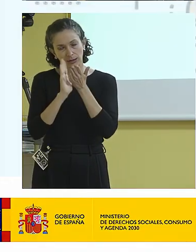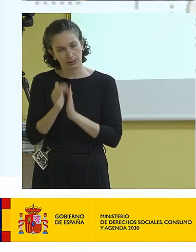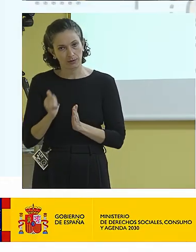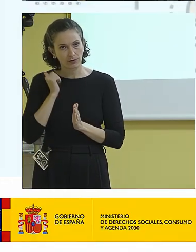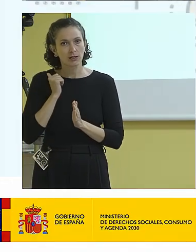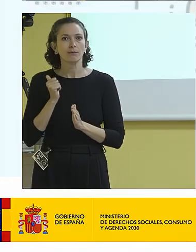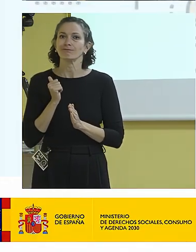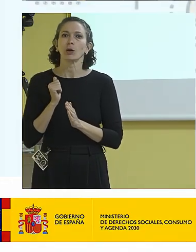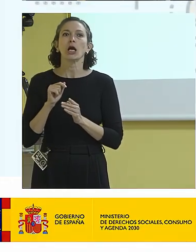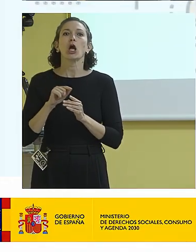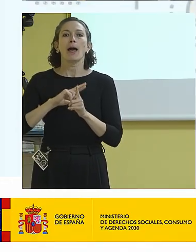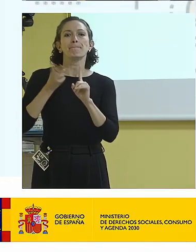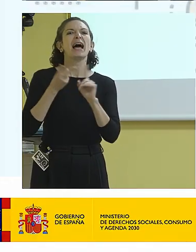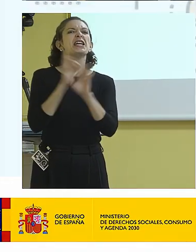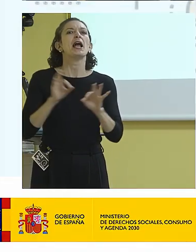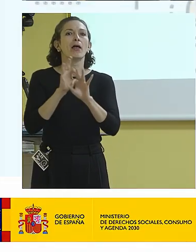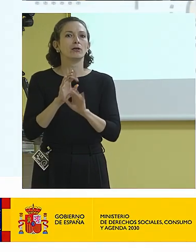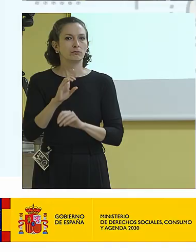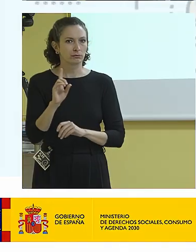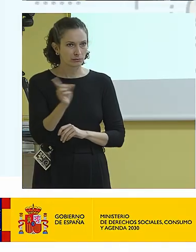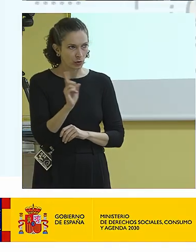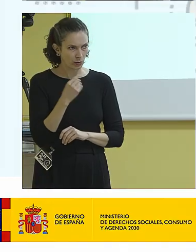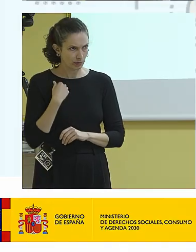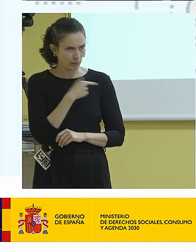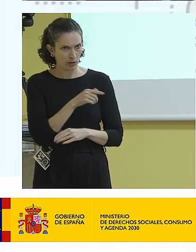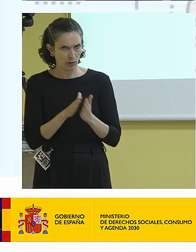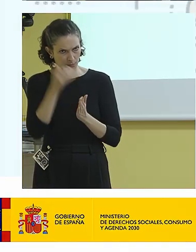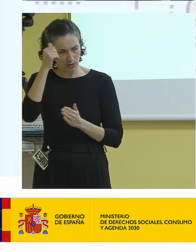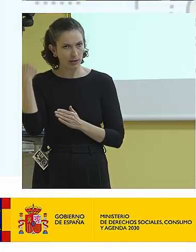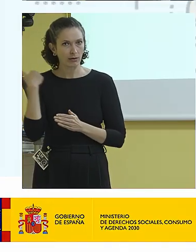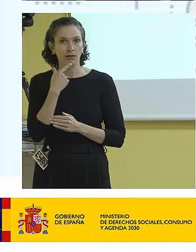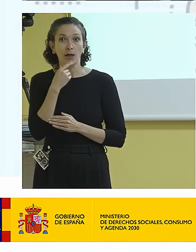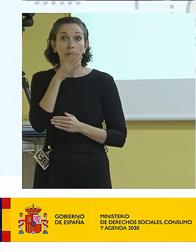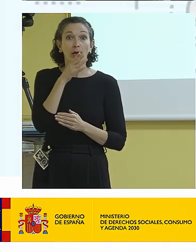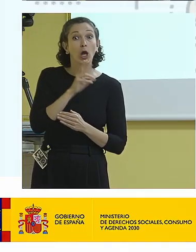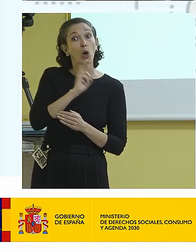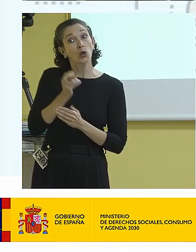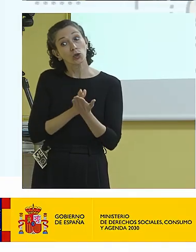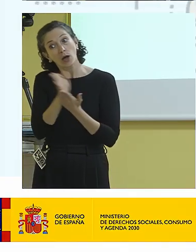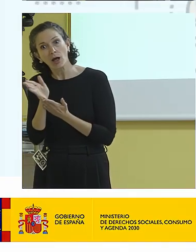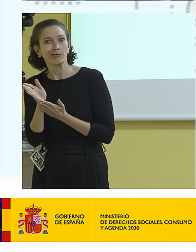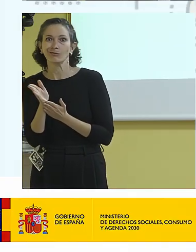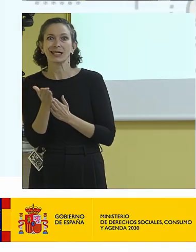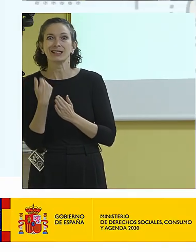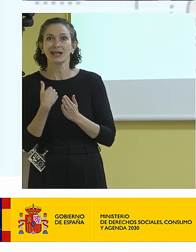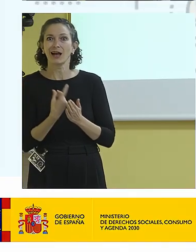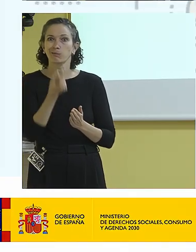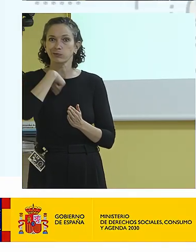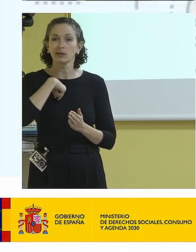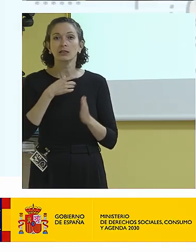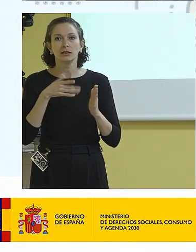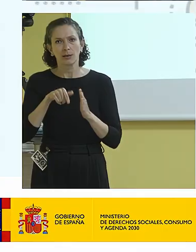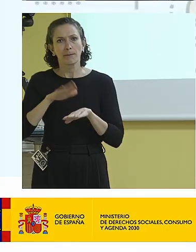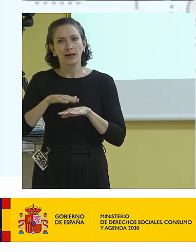nada inocuas. Aunque digan, no, si no hace nada, ya lo decía David, te restan la opción de hacer otras cosas. Y a mí es algo que me parece muy sangrante en